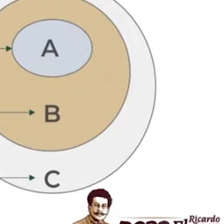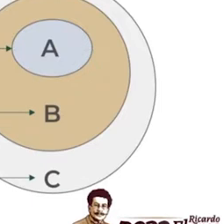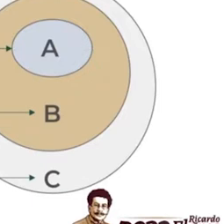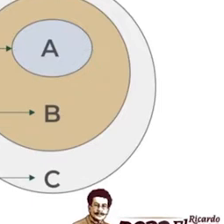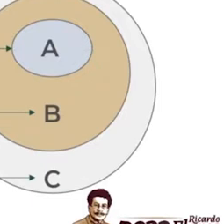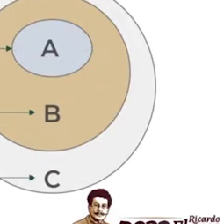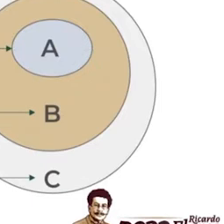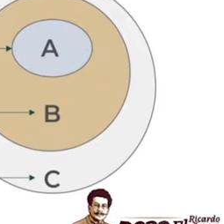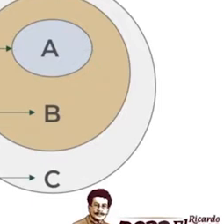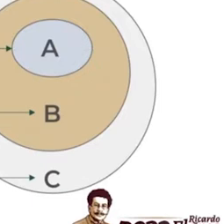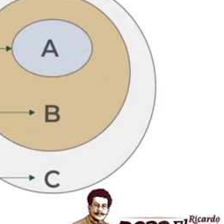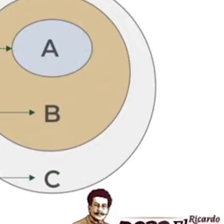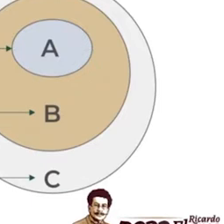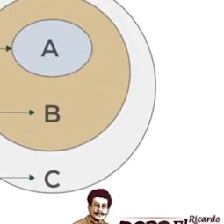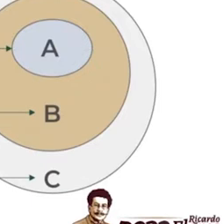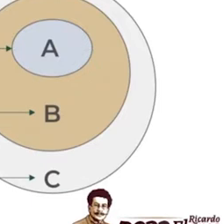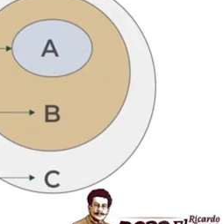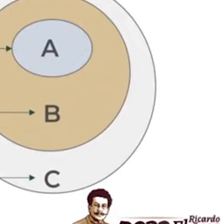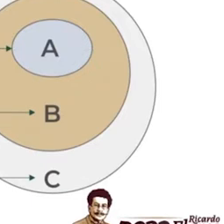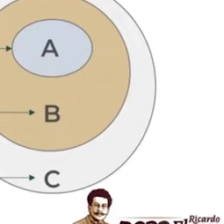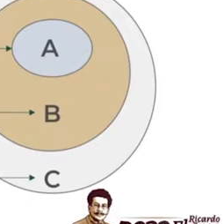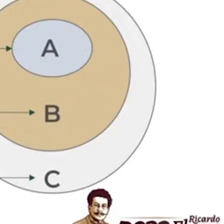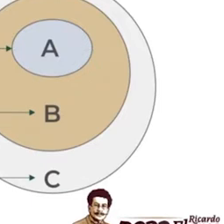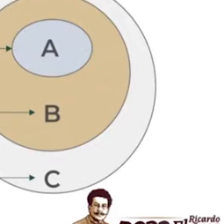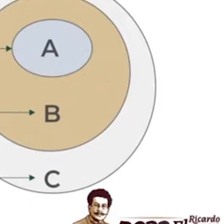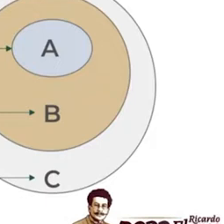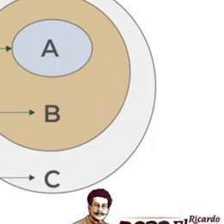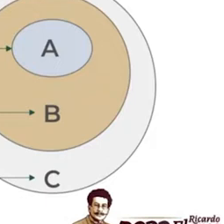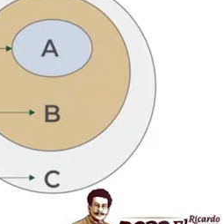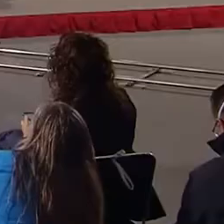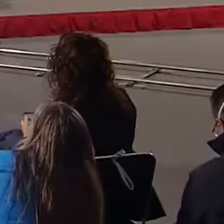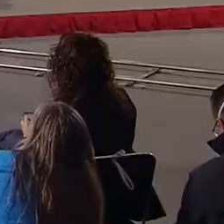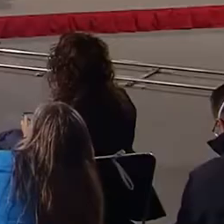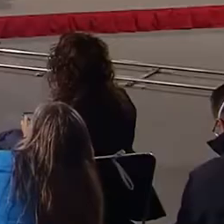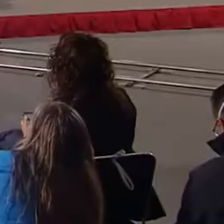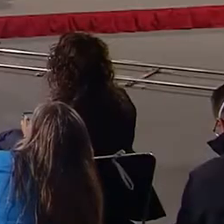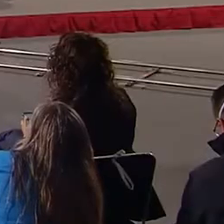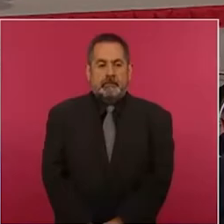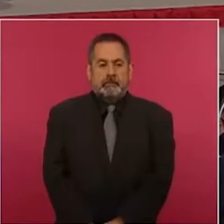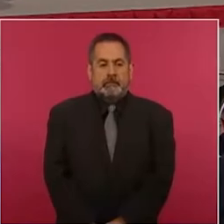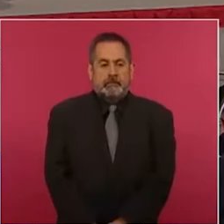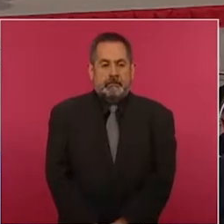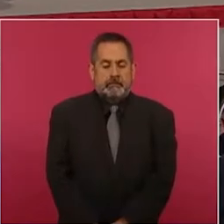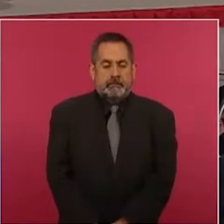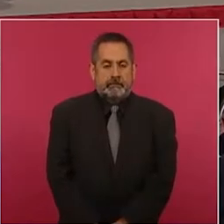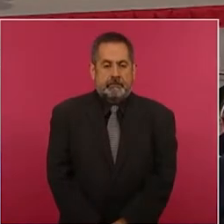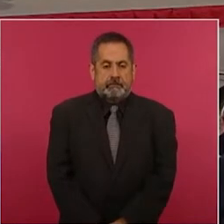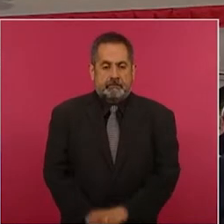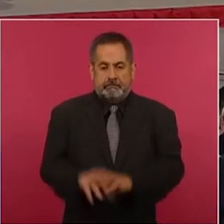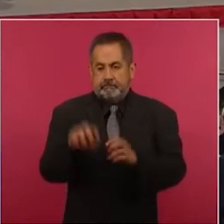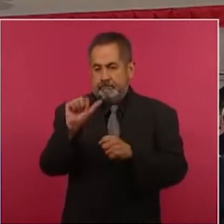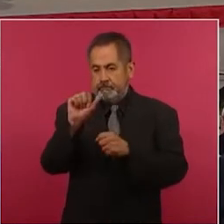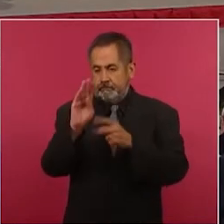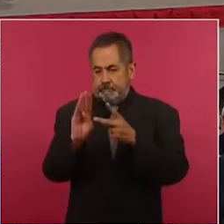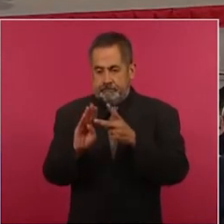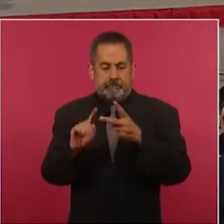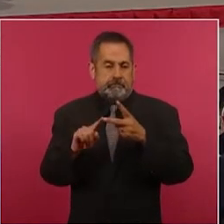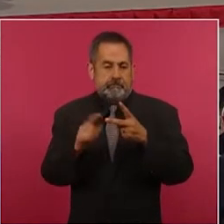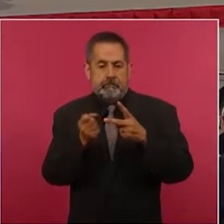de 20 mil pesos mensuales, incluyendo los que están hasta 12 mil.